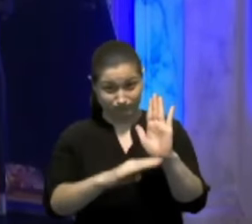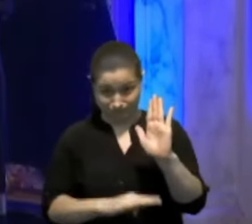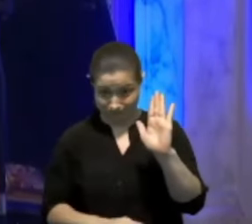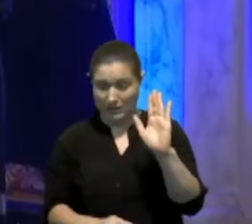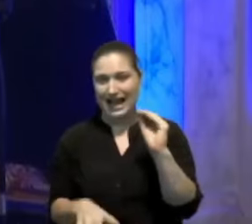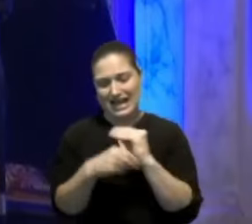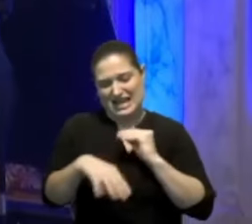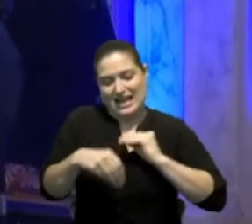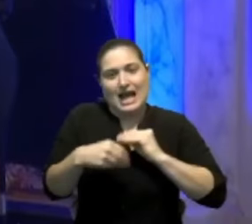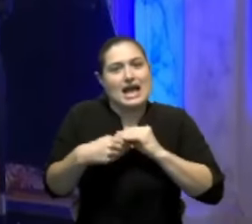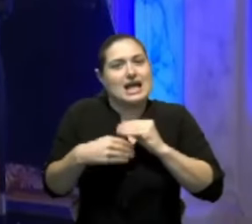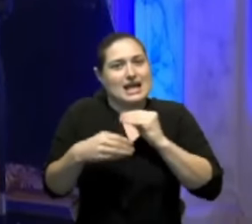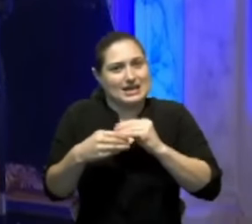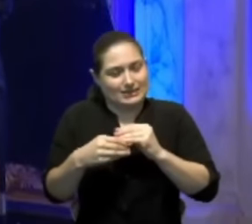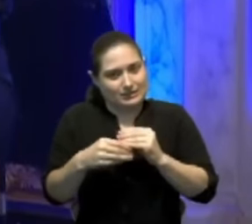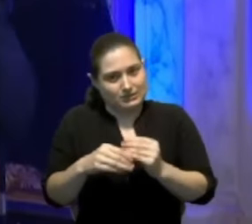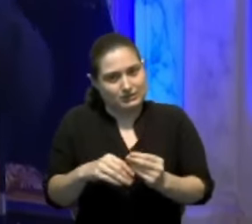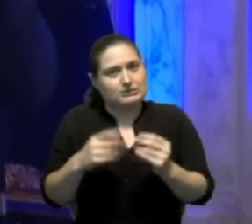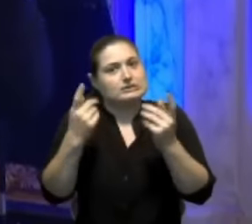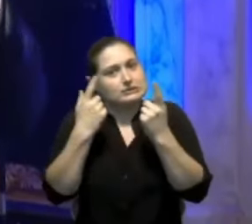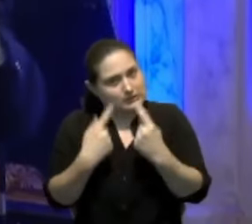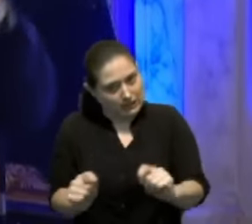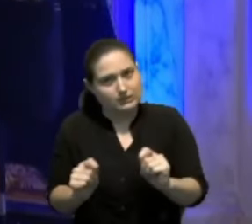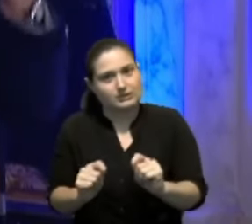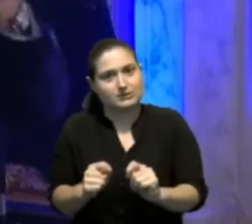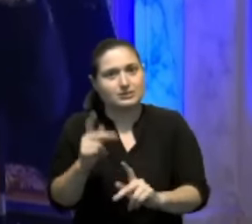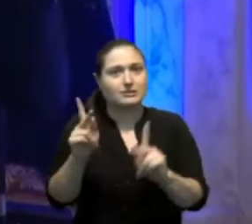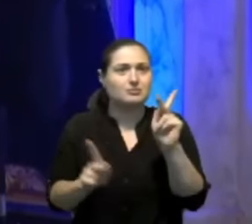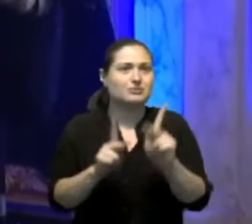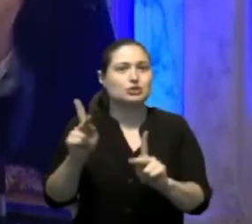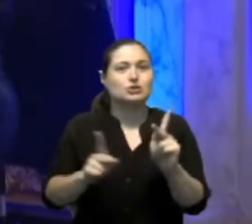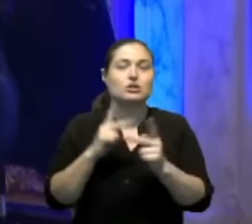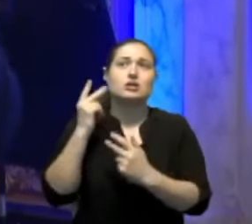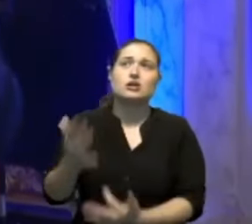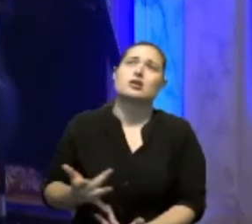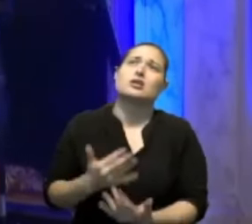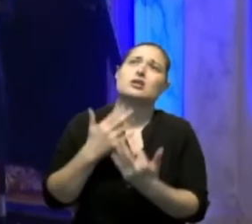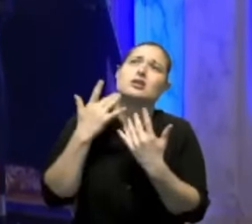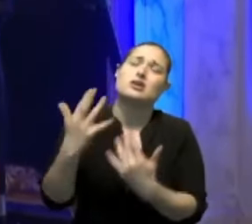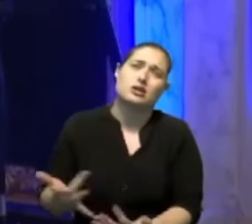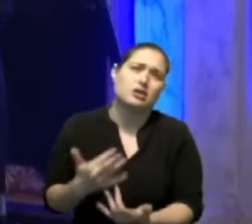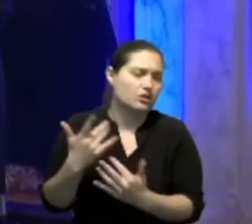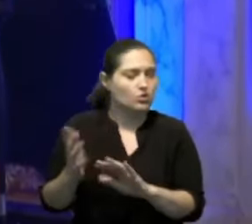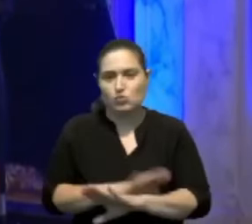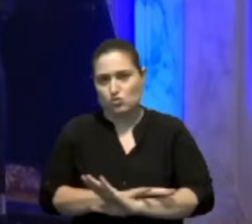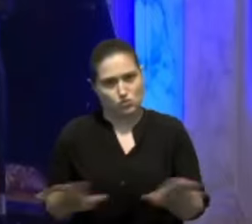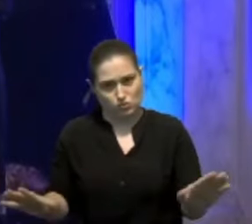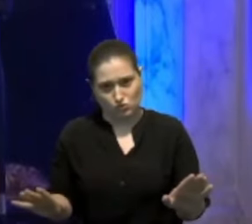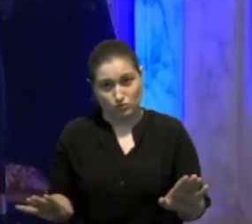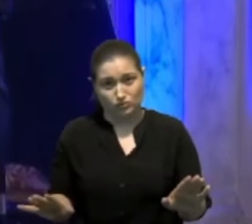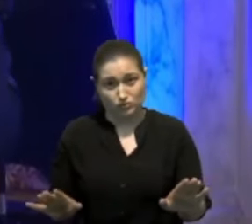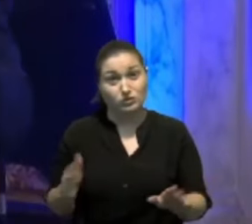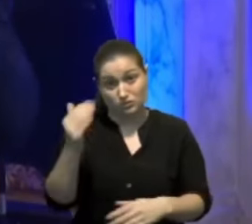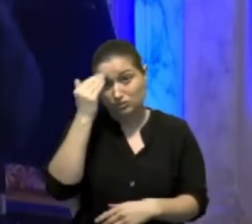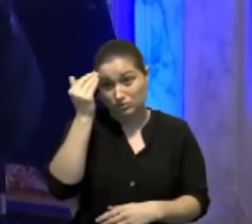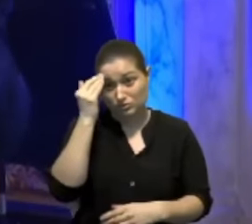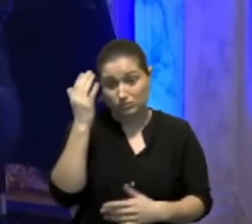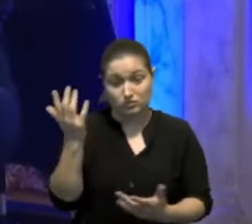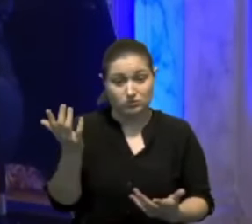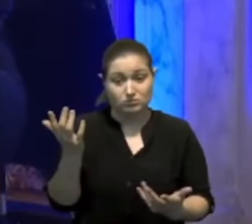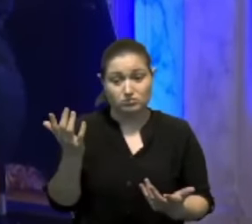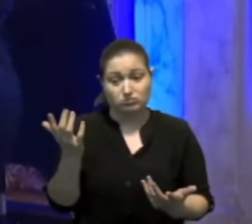permitir entonces que los pacientes puedan recibir sin esas tediosas listas de espera que sabemos que se producen pero que también sabemos que han